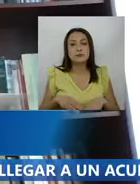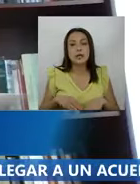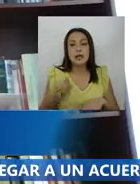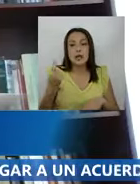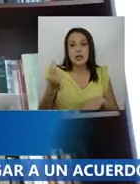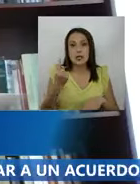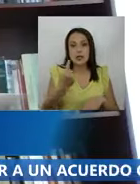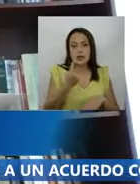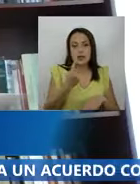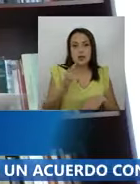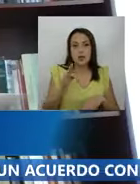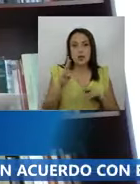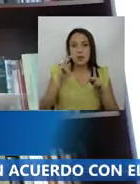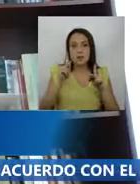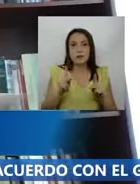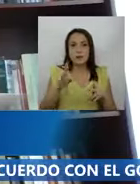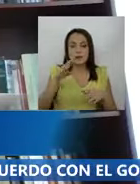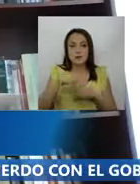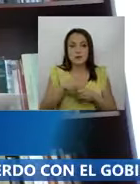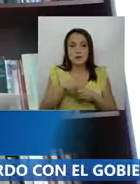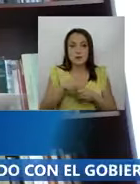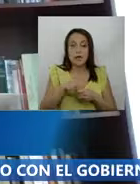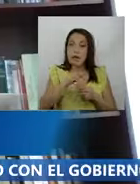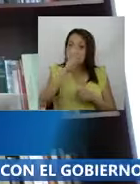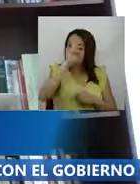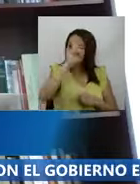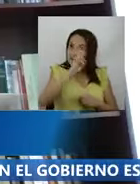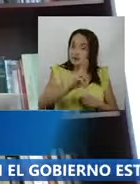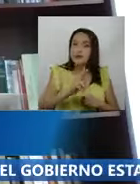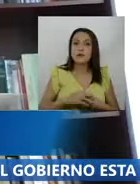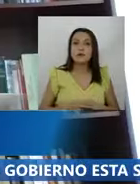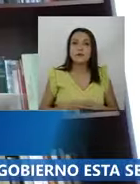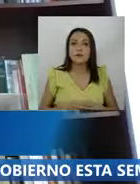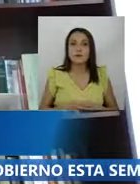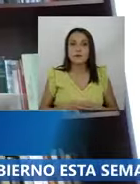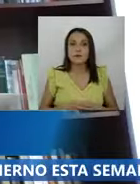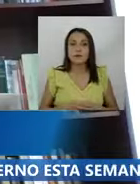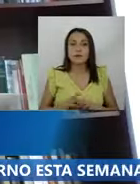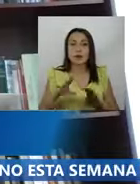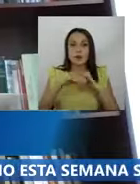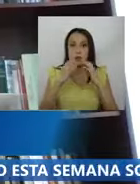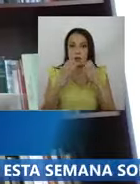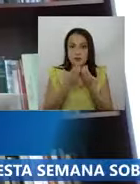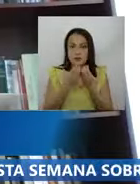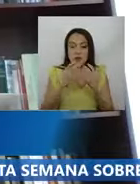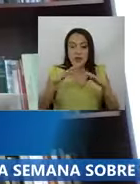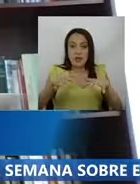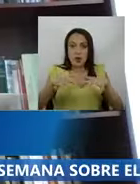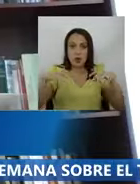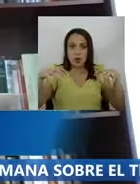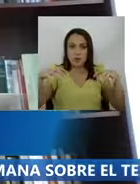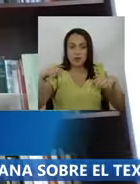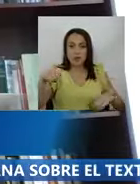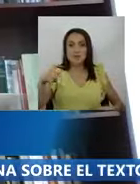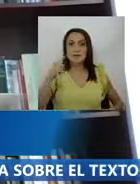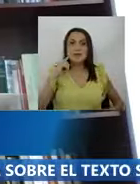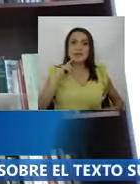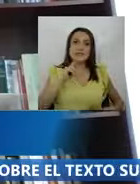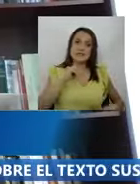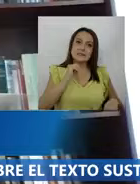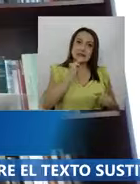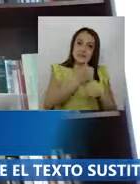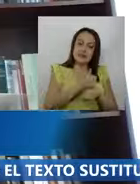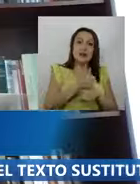países miembros se comprometió a respetar lo que la Comisión y la Corte establecieran. Recordemos que